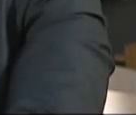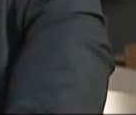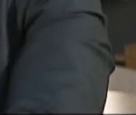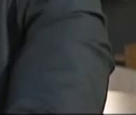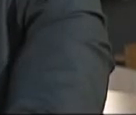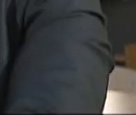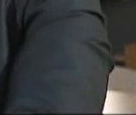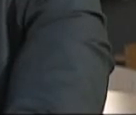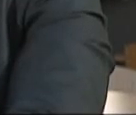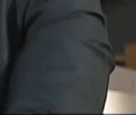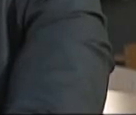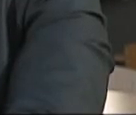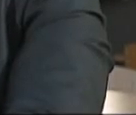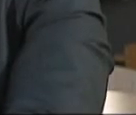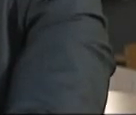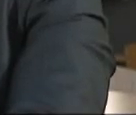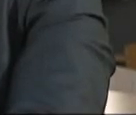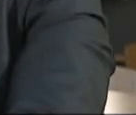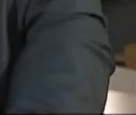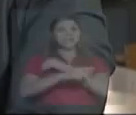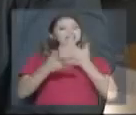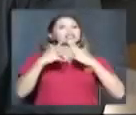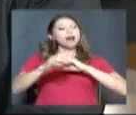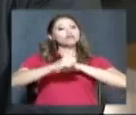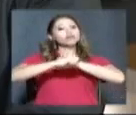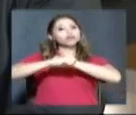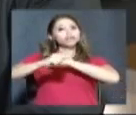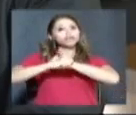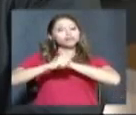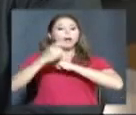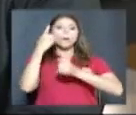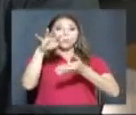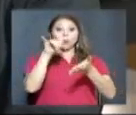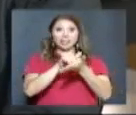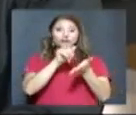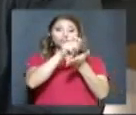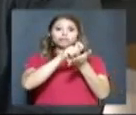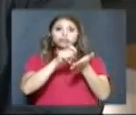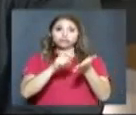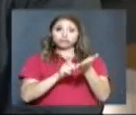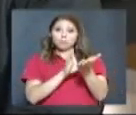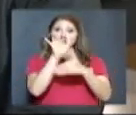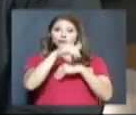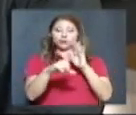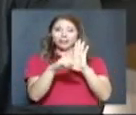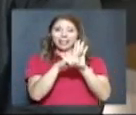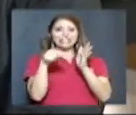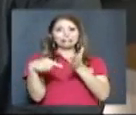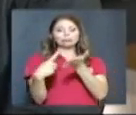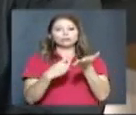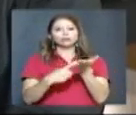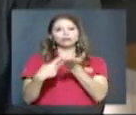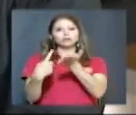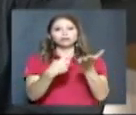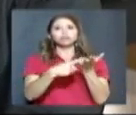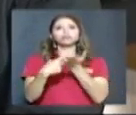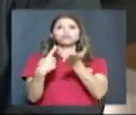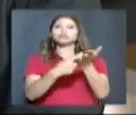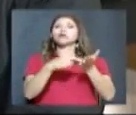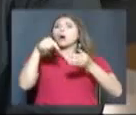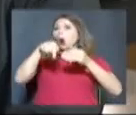país promulgó. Y a partir de eso, este borrador causó una gran discusión y hoy traemos a una gran cantidad